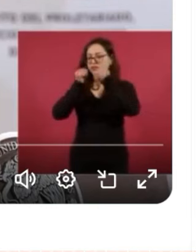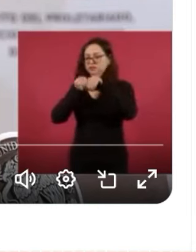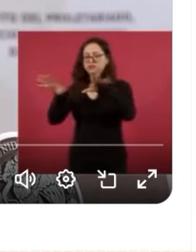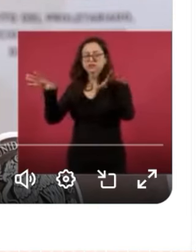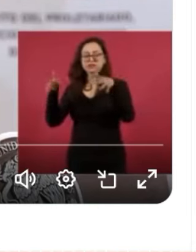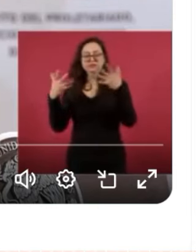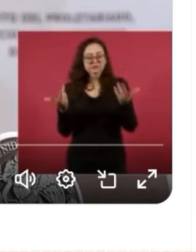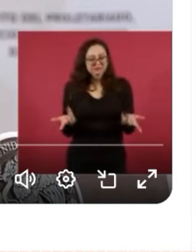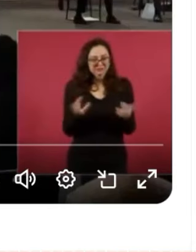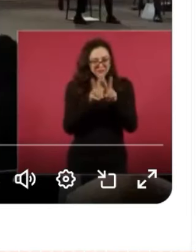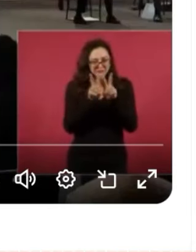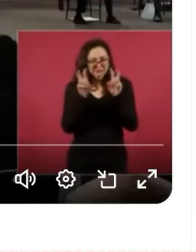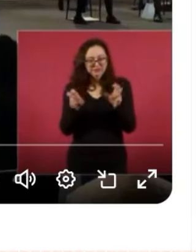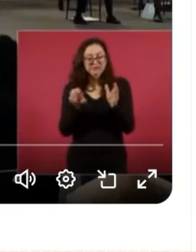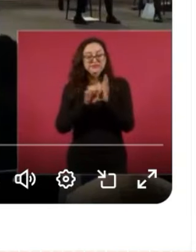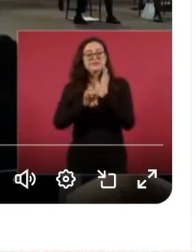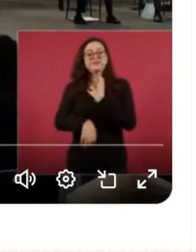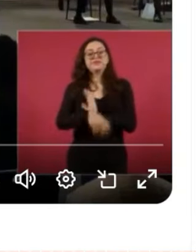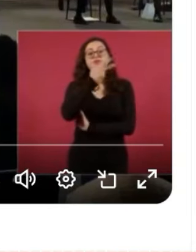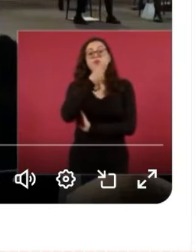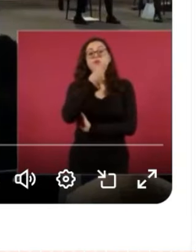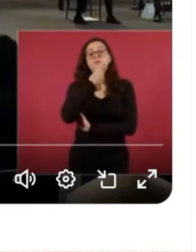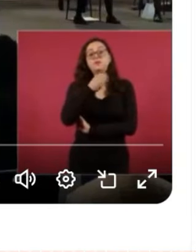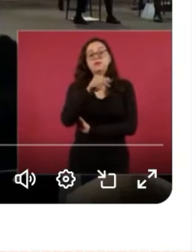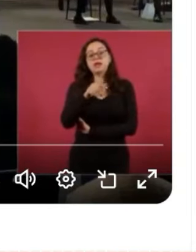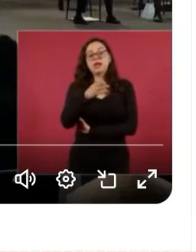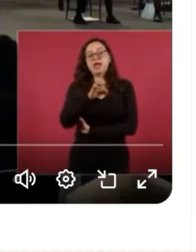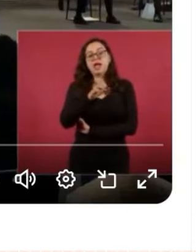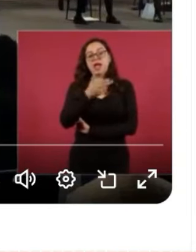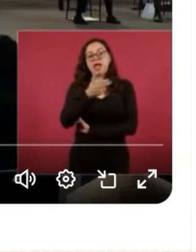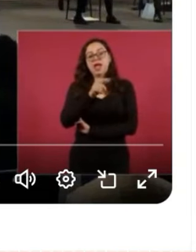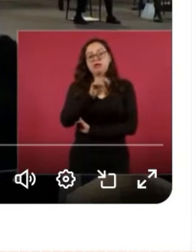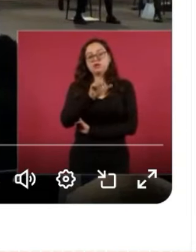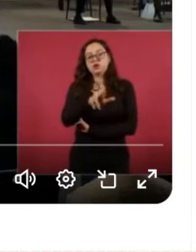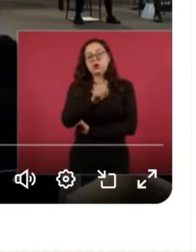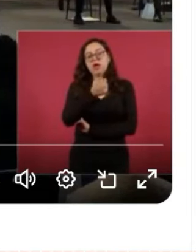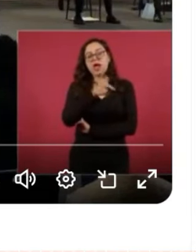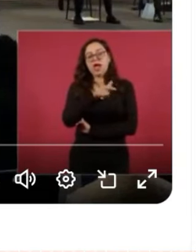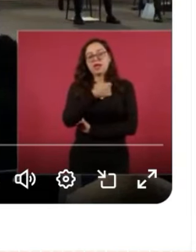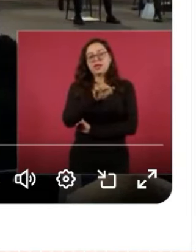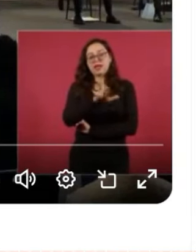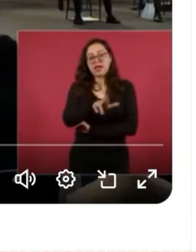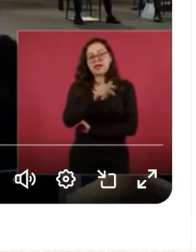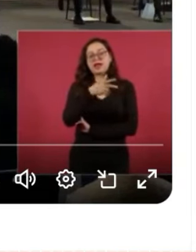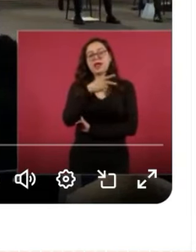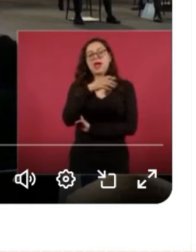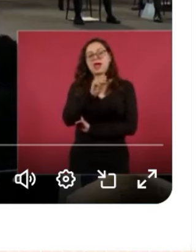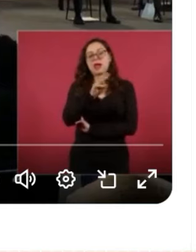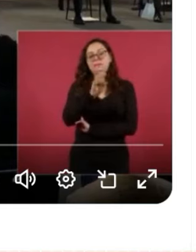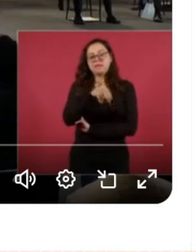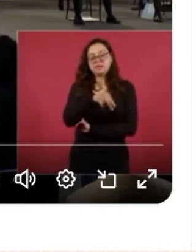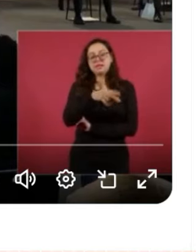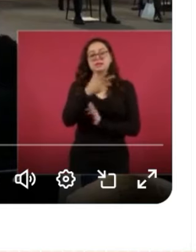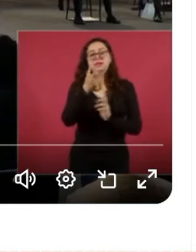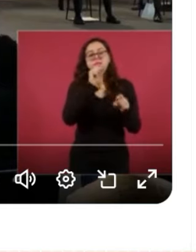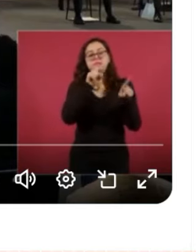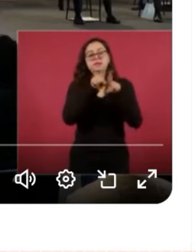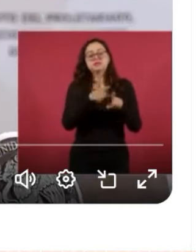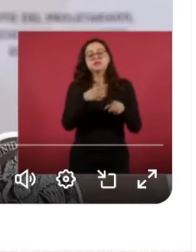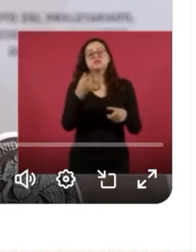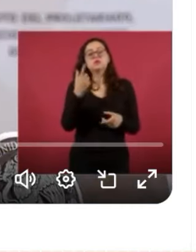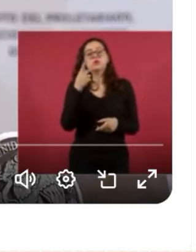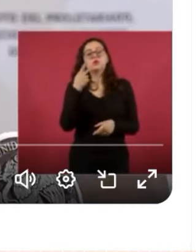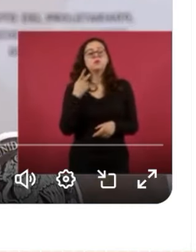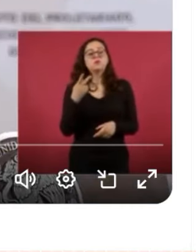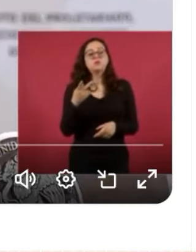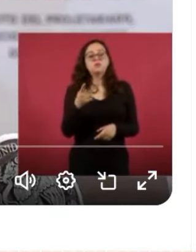al respecto, como Héctor Aguilar Camín, el perredista Jesús Zambrano, Luis Cárdenas, el priista Rubén